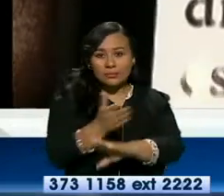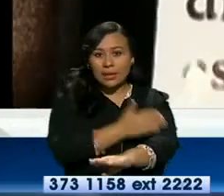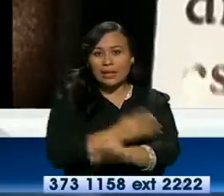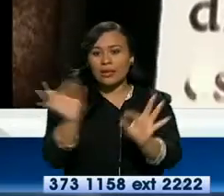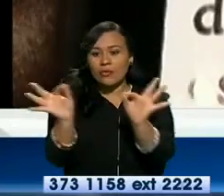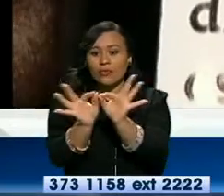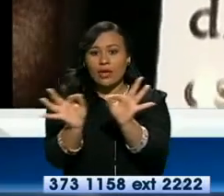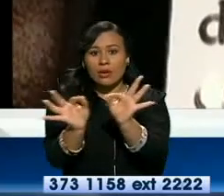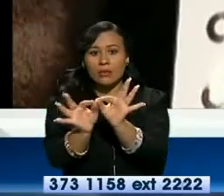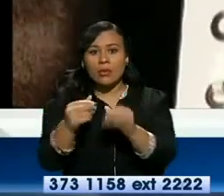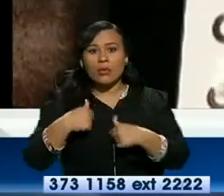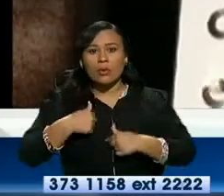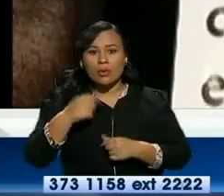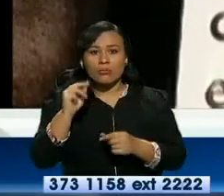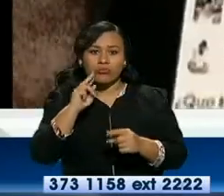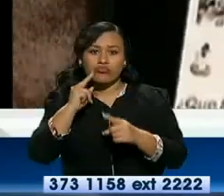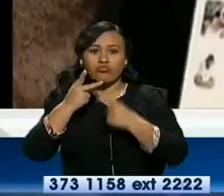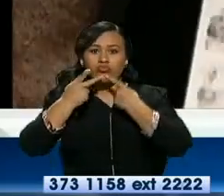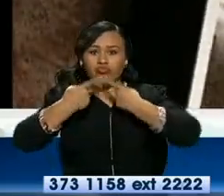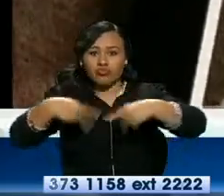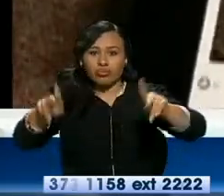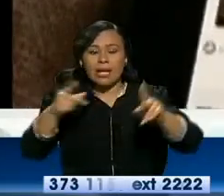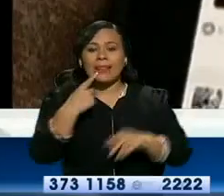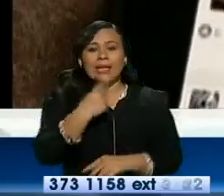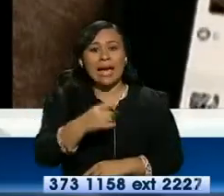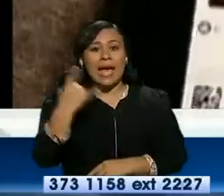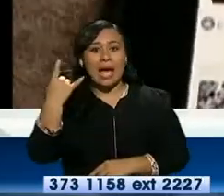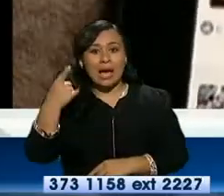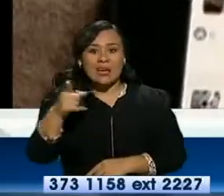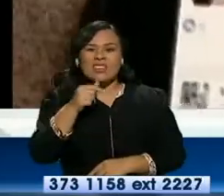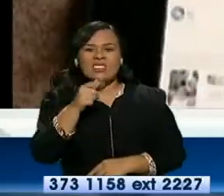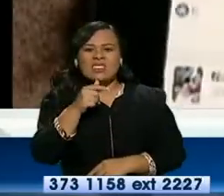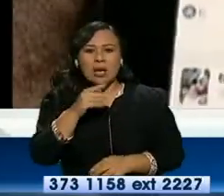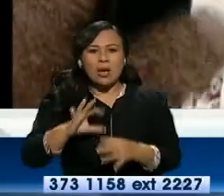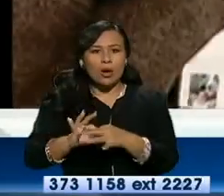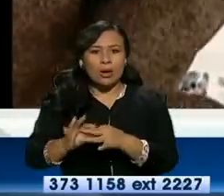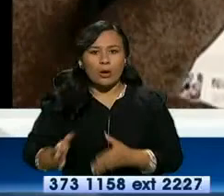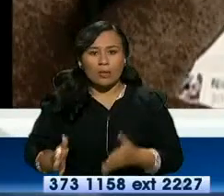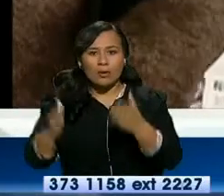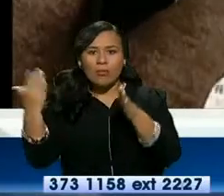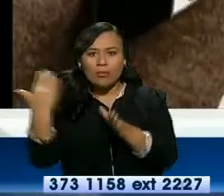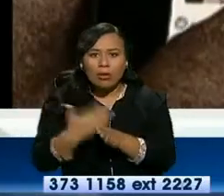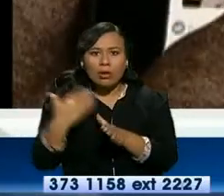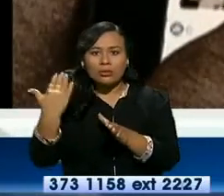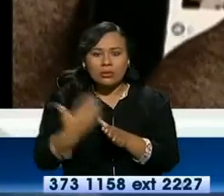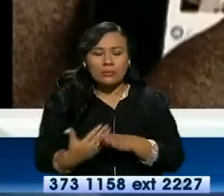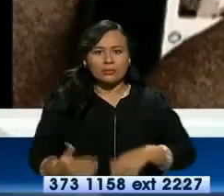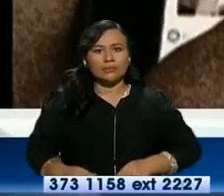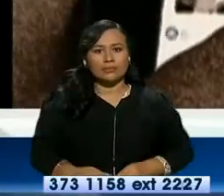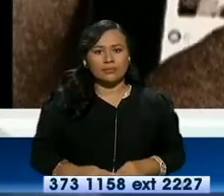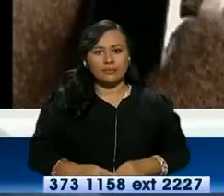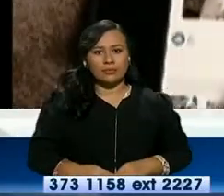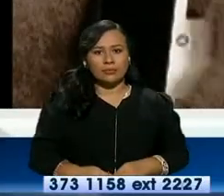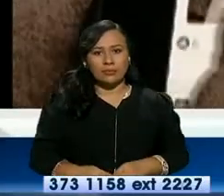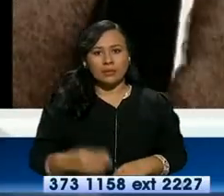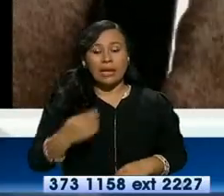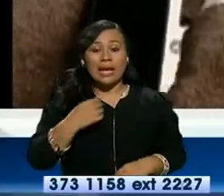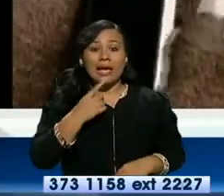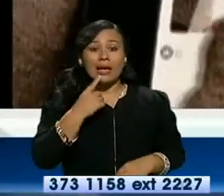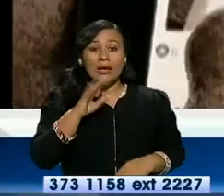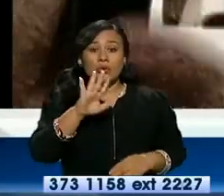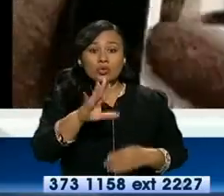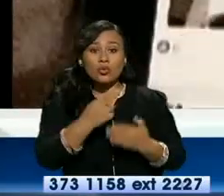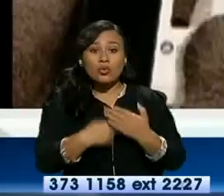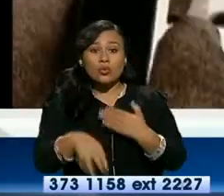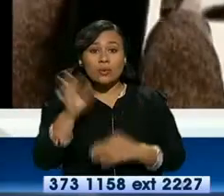el pasado 30 de abril confirmarían que ella era acosada por sus compañeros de clases. Ya se veía muerta. Me había